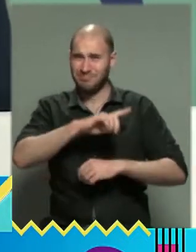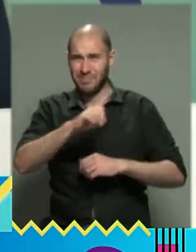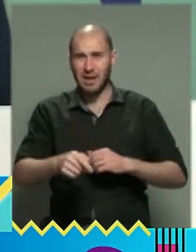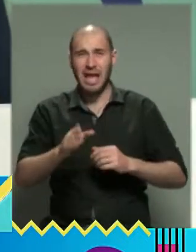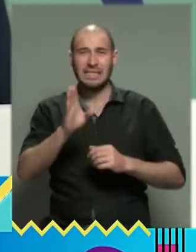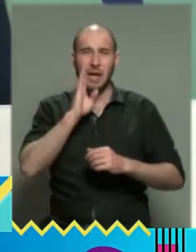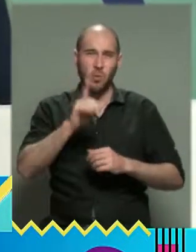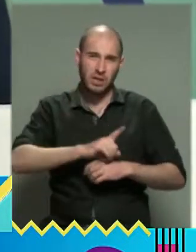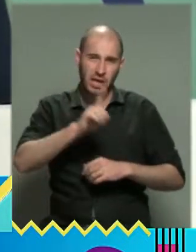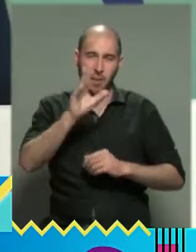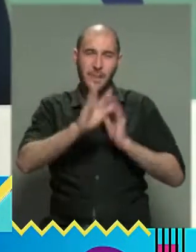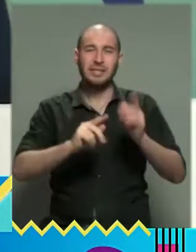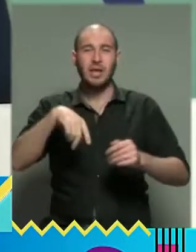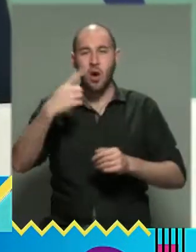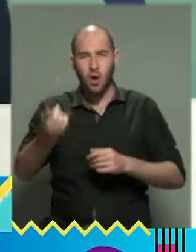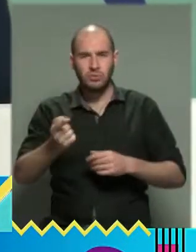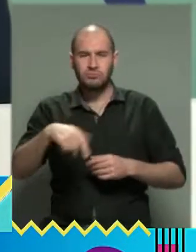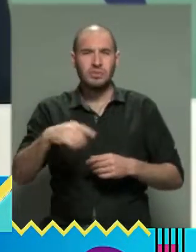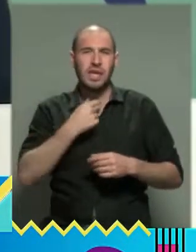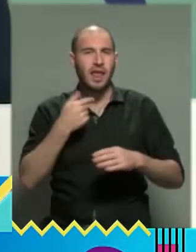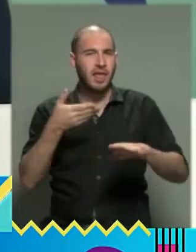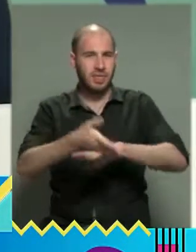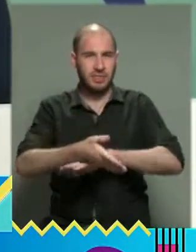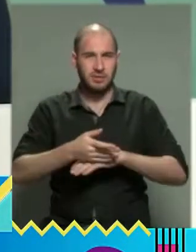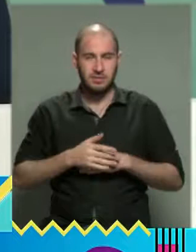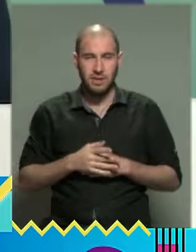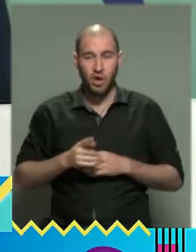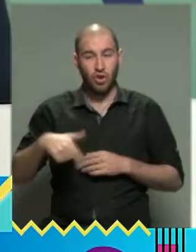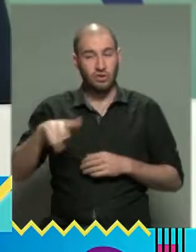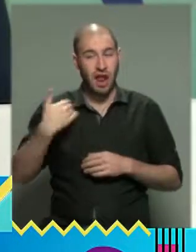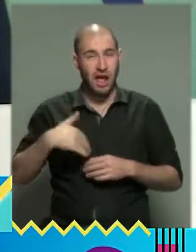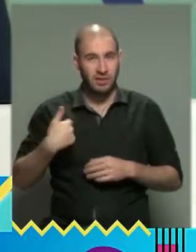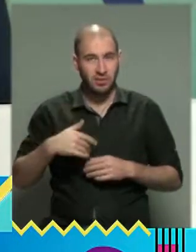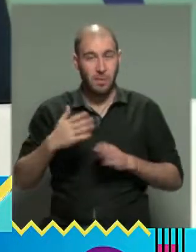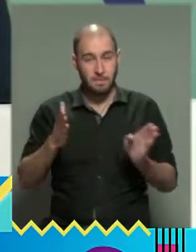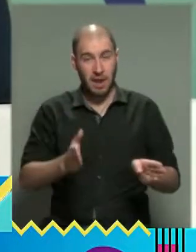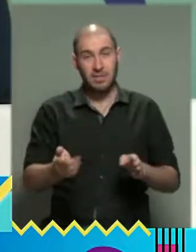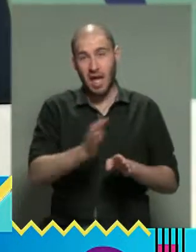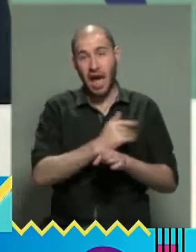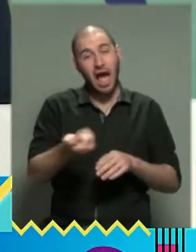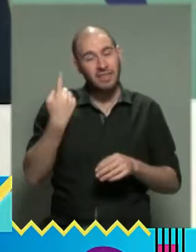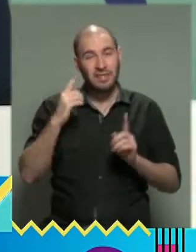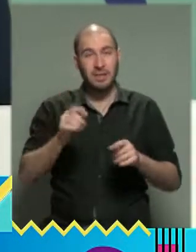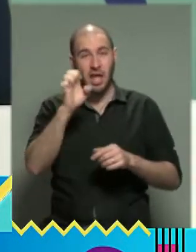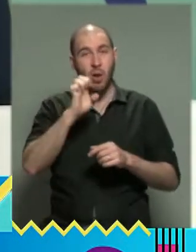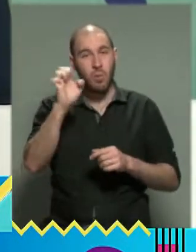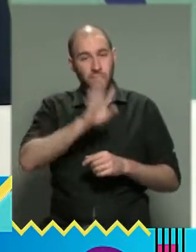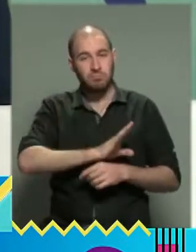a Estados Unidos, a otros países intentando entrar. Nosotros los argentinos en alguna etapa también emigramos a